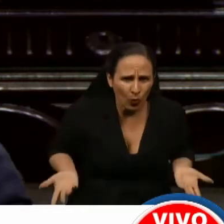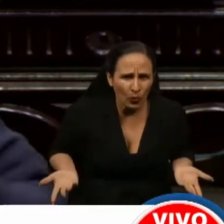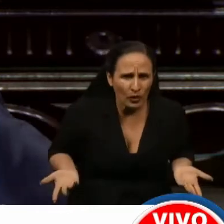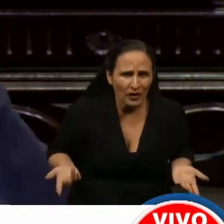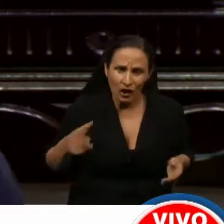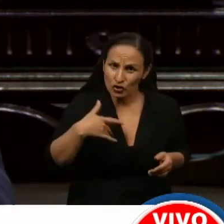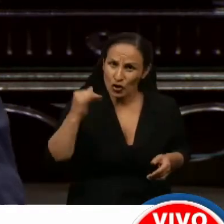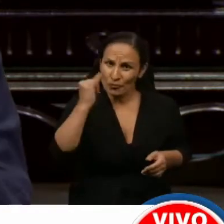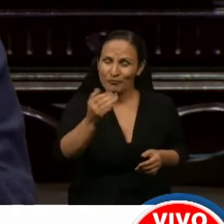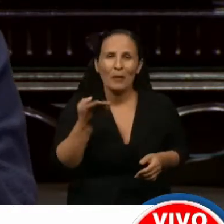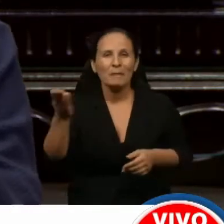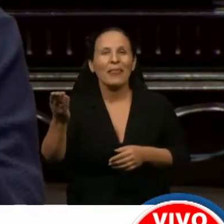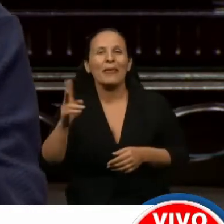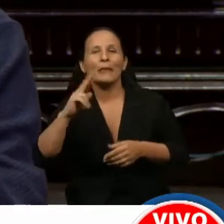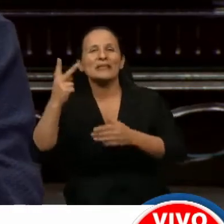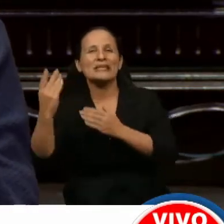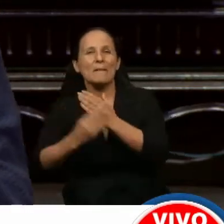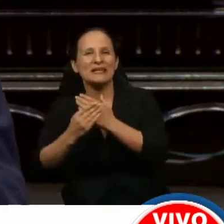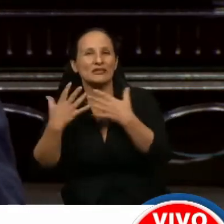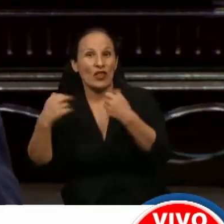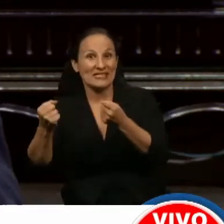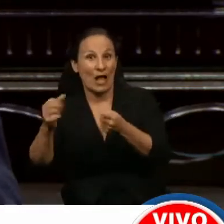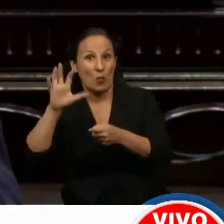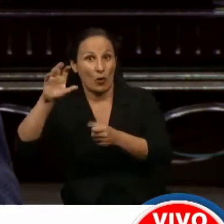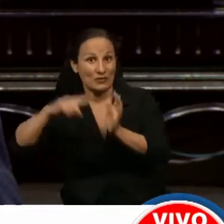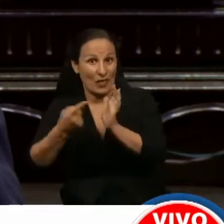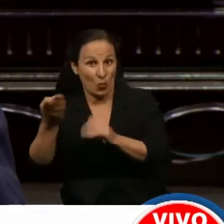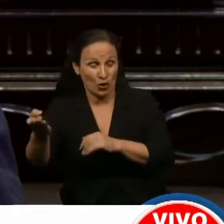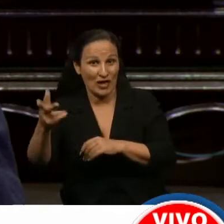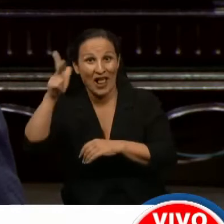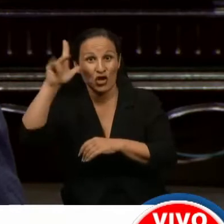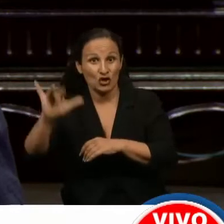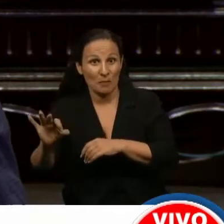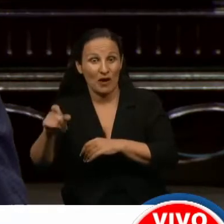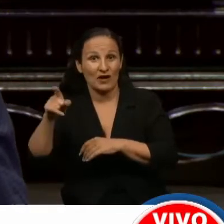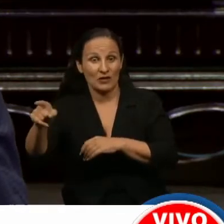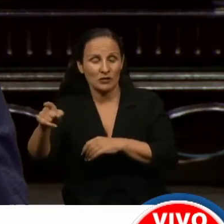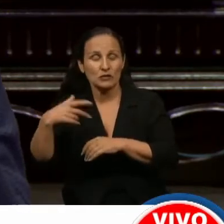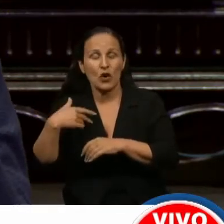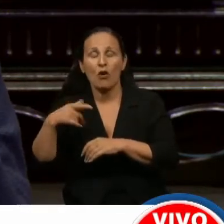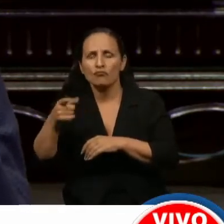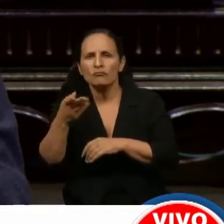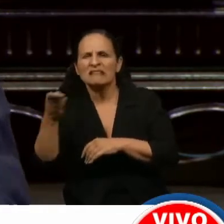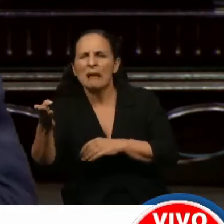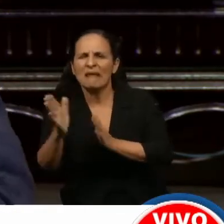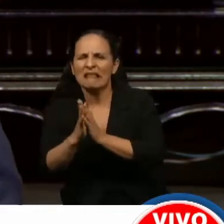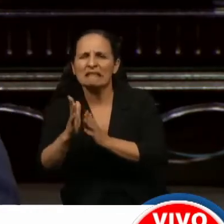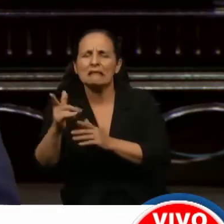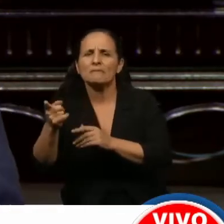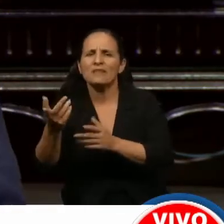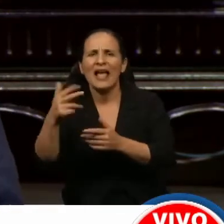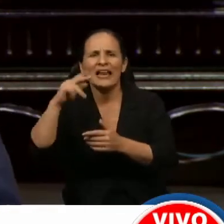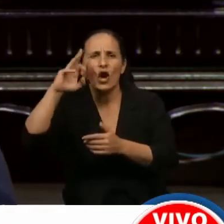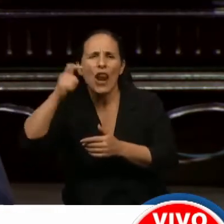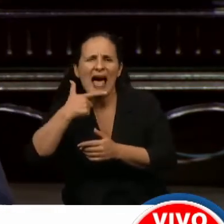que se lo solicité al viceministro de Salud de la provincia de Buenos Aires el 8 de marzo, a Nicolás Kreplak. Digo,